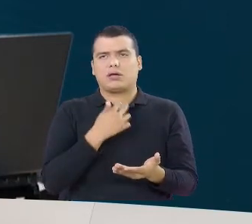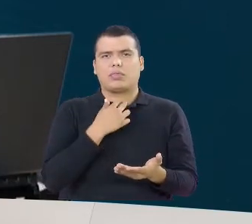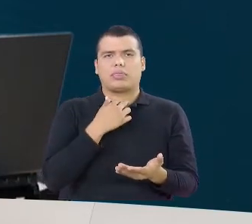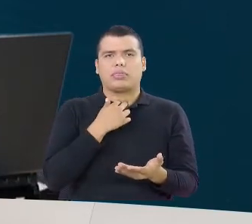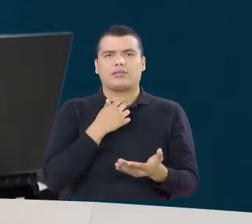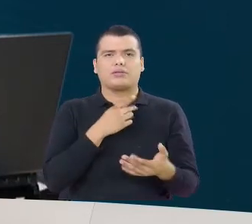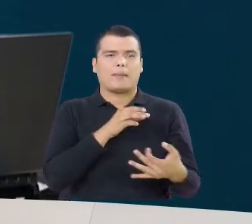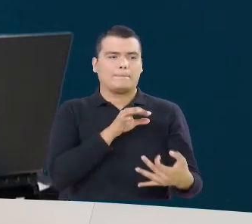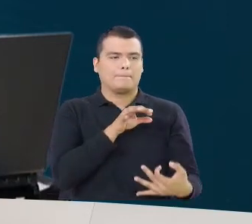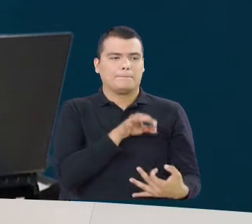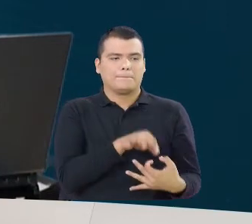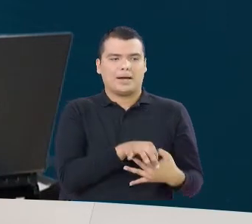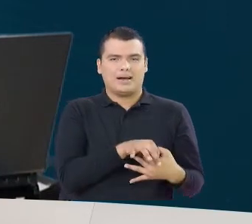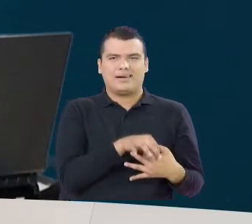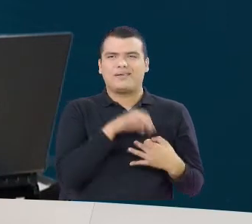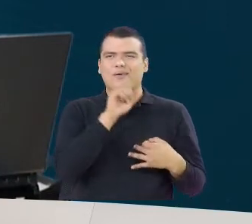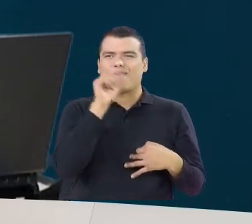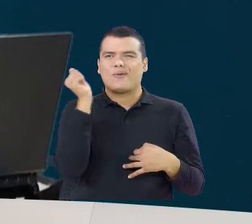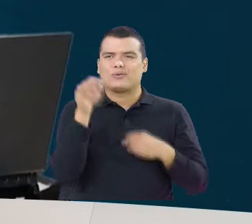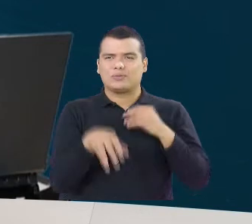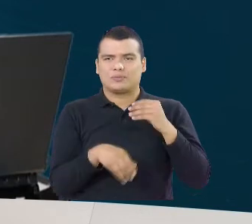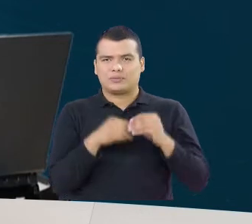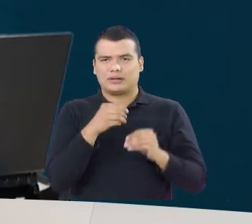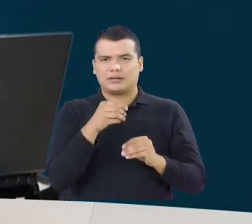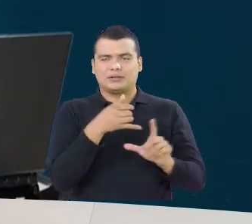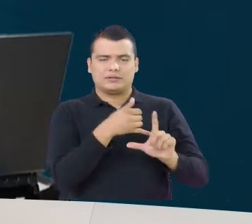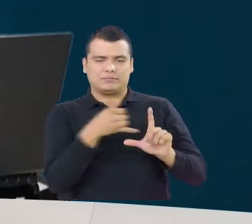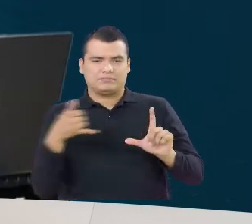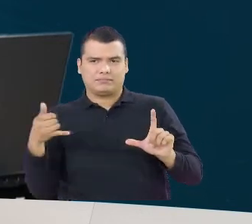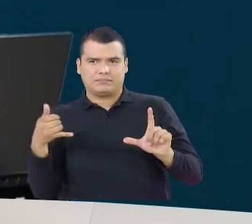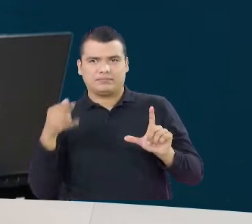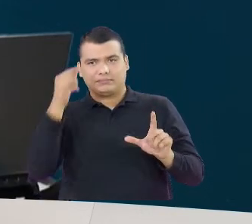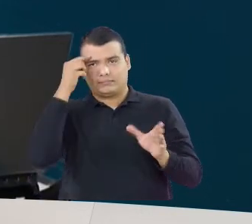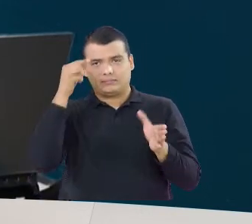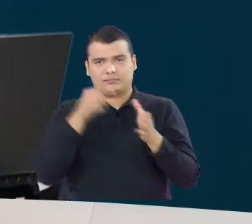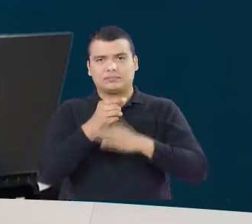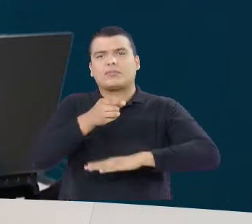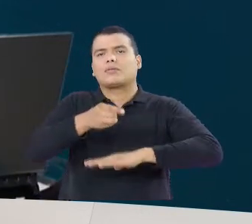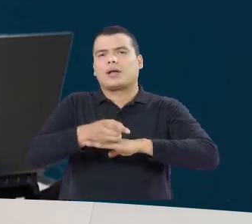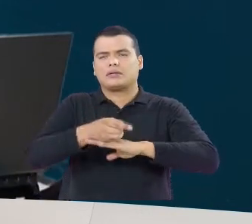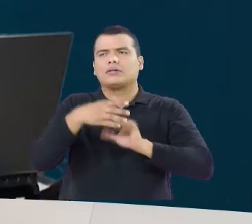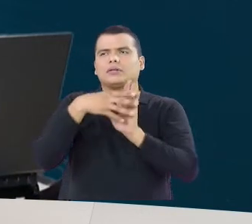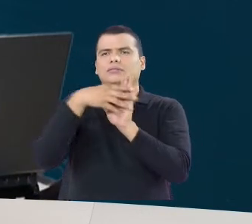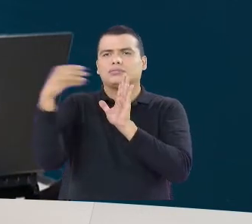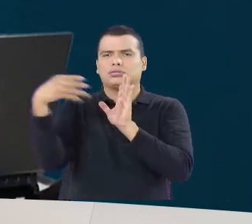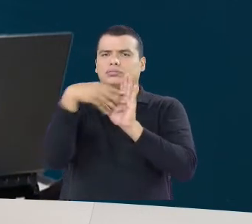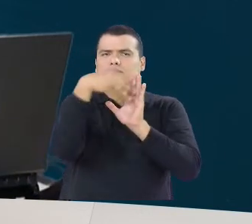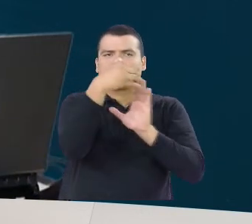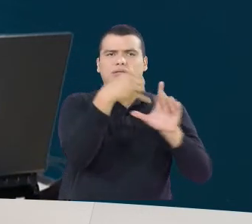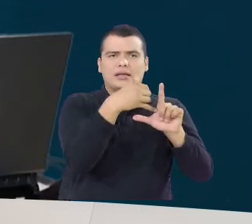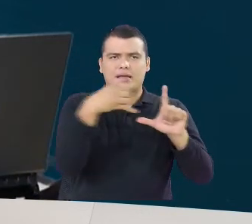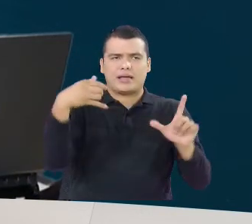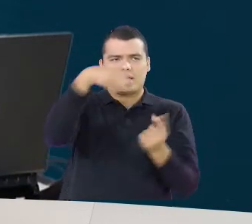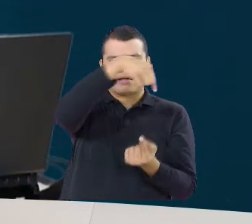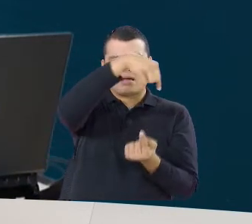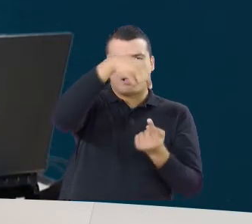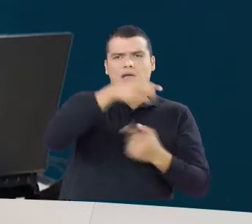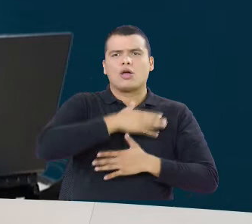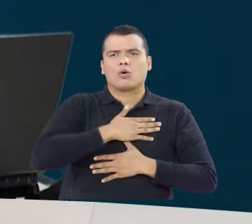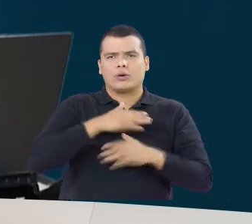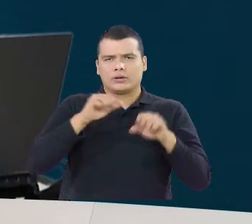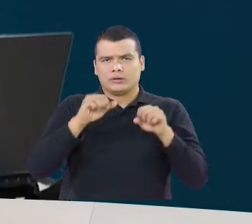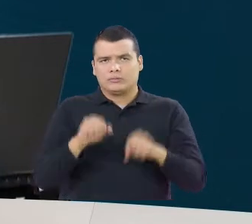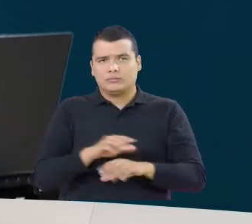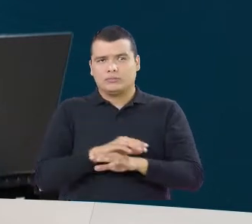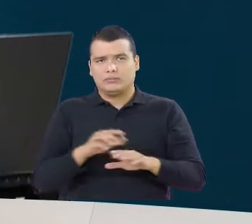colocar otro aquí en esta parte de abajo. Entonces Arduino nos da la capacidad de que podemos clonar un eje. Este es mi eje Y, el